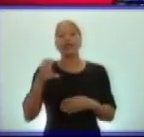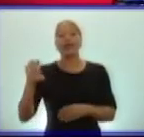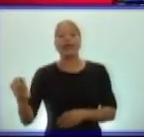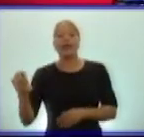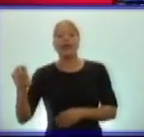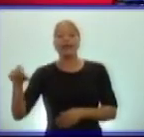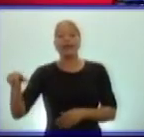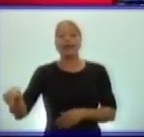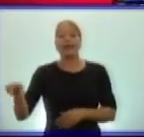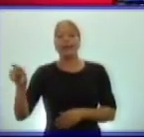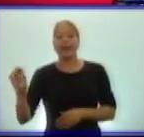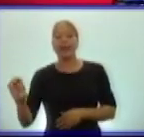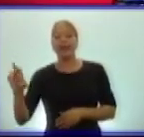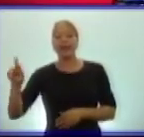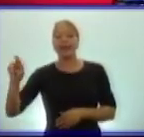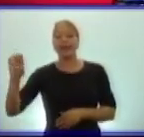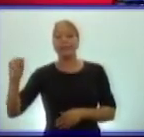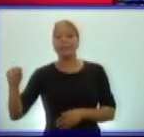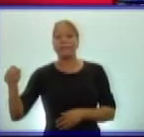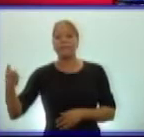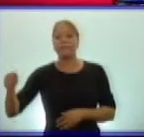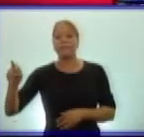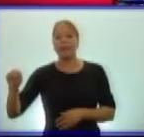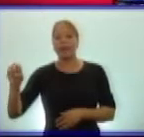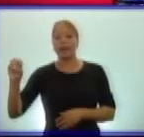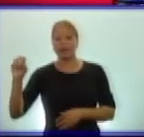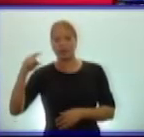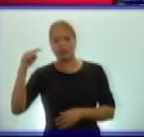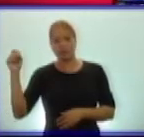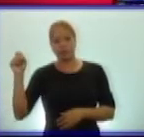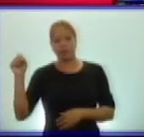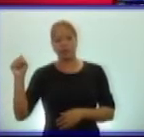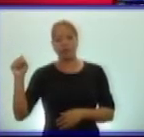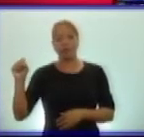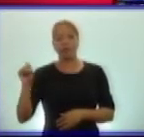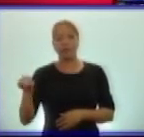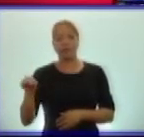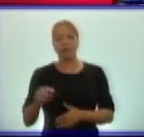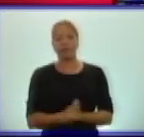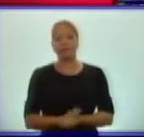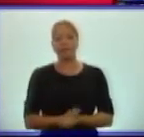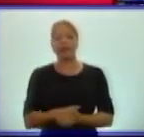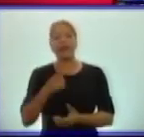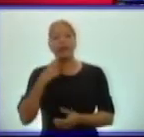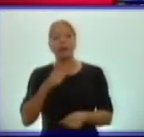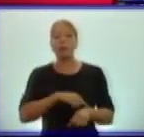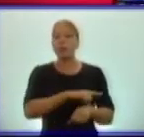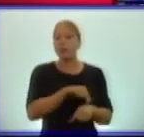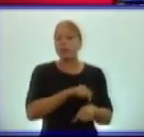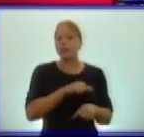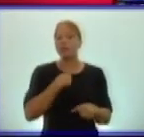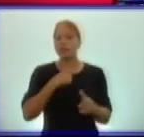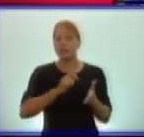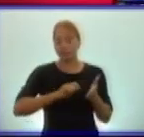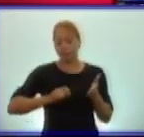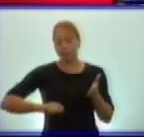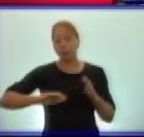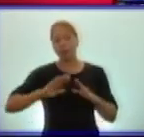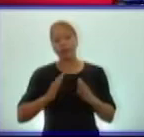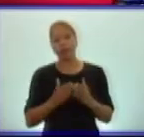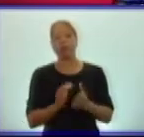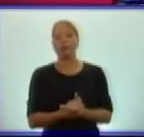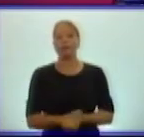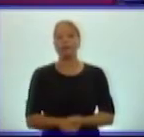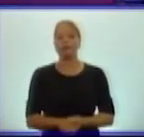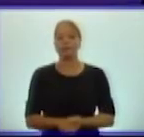de convertirse en ese gran imperio, en ese gran gobierno del reino de los francos. Les damos unos minutos para que terminen de tomar nota de estos elementos también.